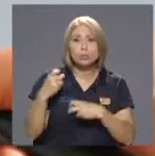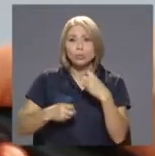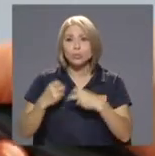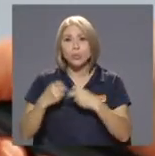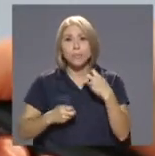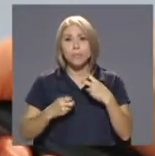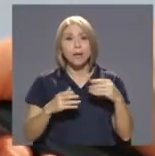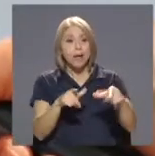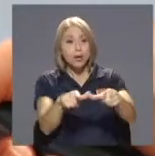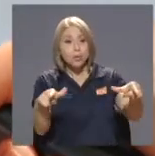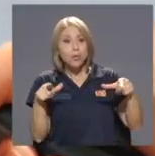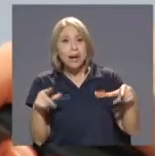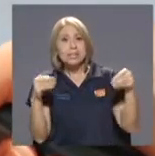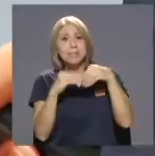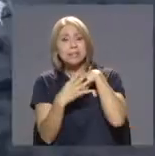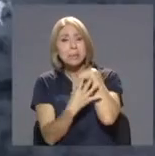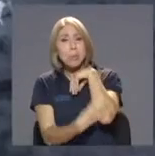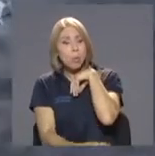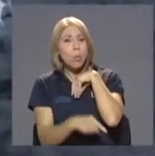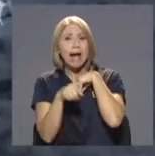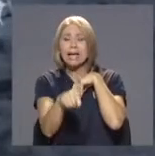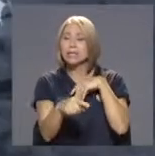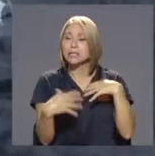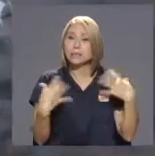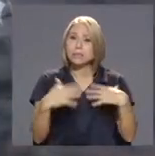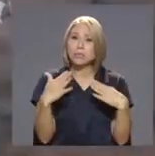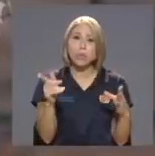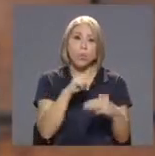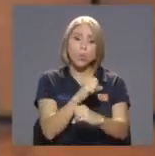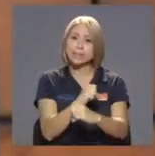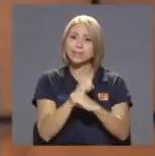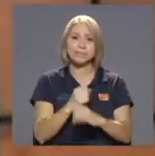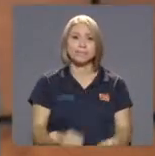ahí la inseguridad es mayor.